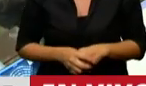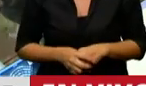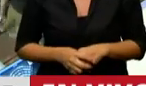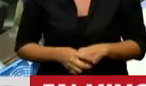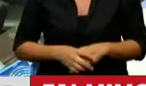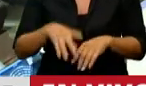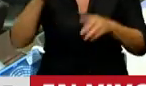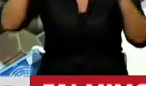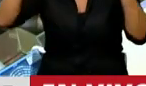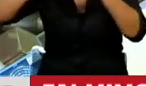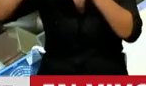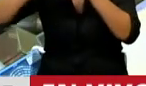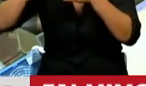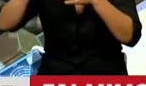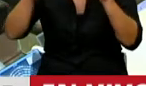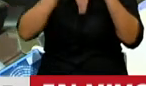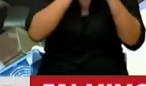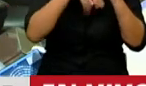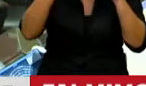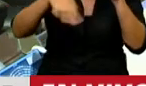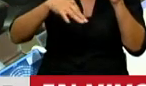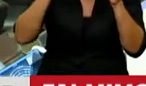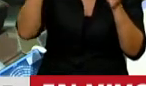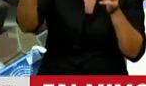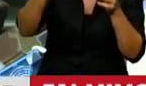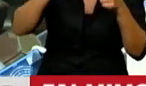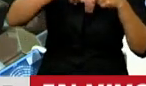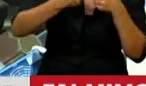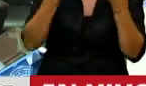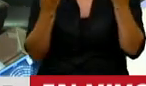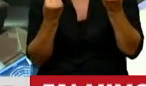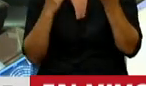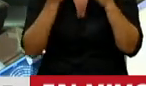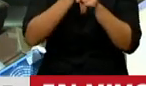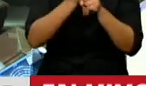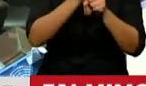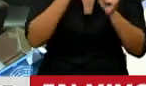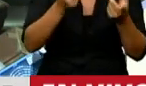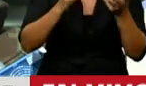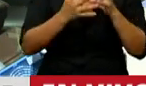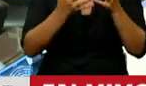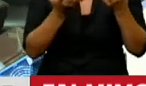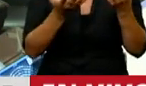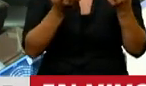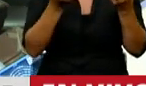frente al tema de la deuda. Esta ley es una autocrítica de la política y del campo popular frente a la deuda.